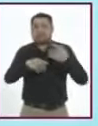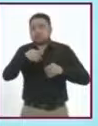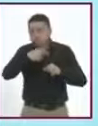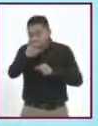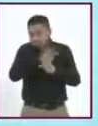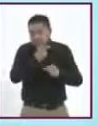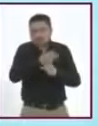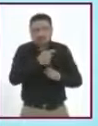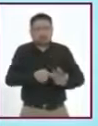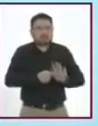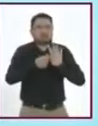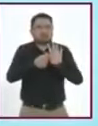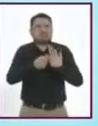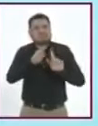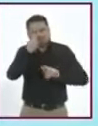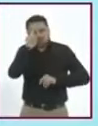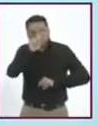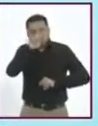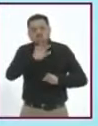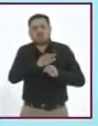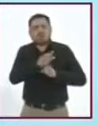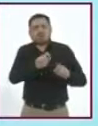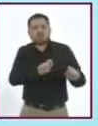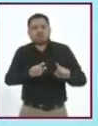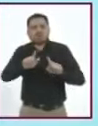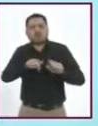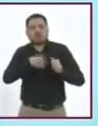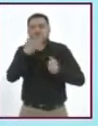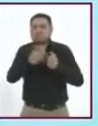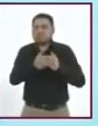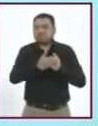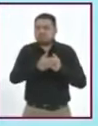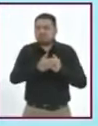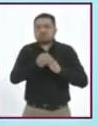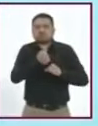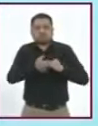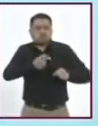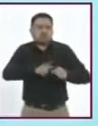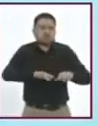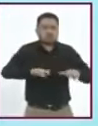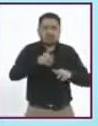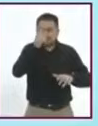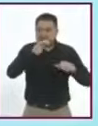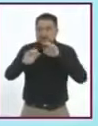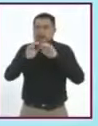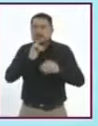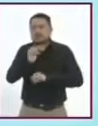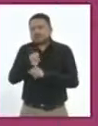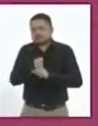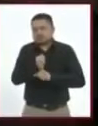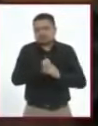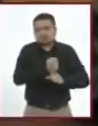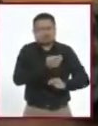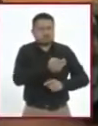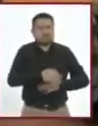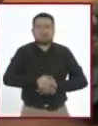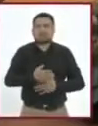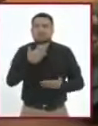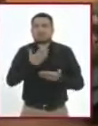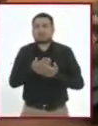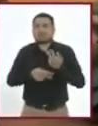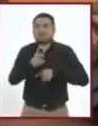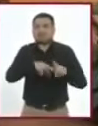a que veamos qué nos sugiere el siguiente video. Prácticas sociales para comunicar una investigación. Bienvenidos a